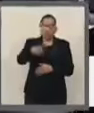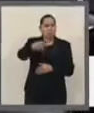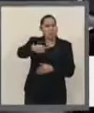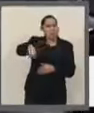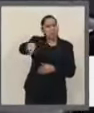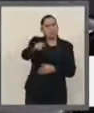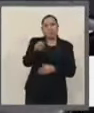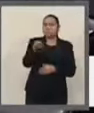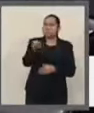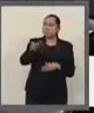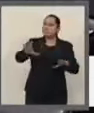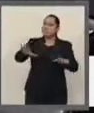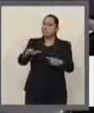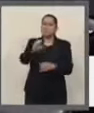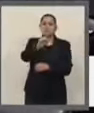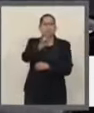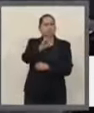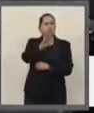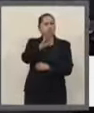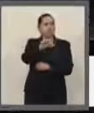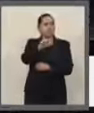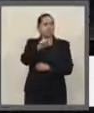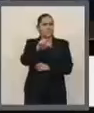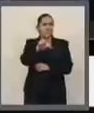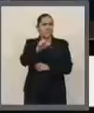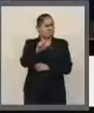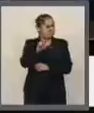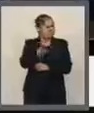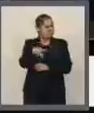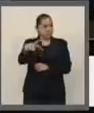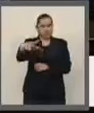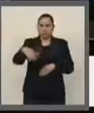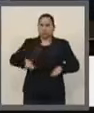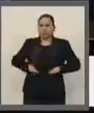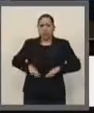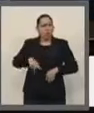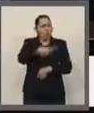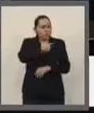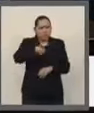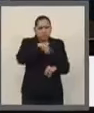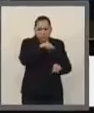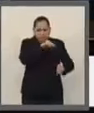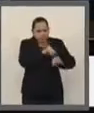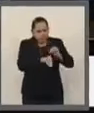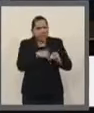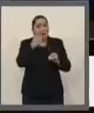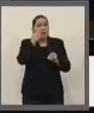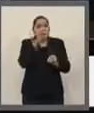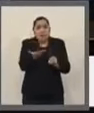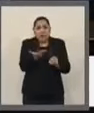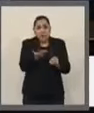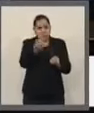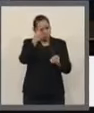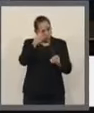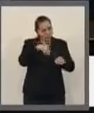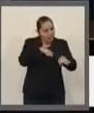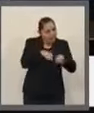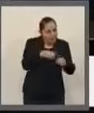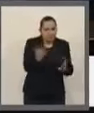le vamos a servir al país y al pueblo. Y este presupuesto es un primer esfuerzo en ese